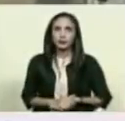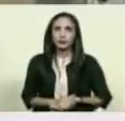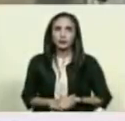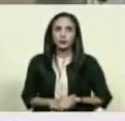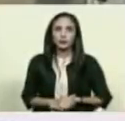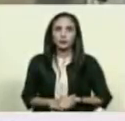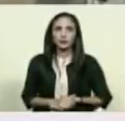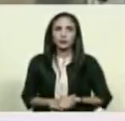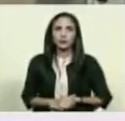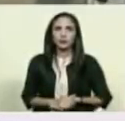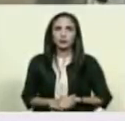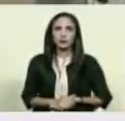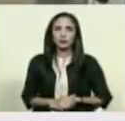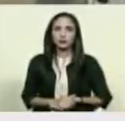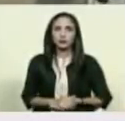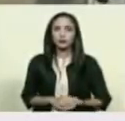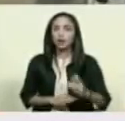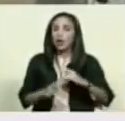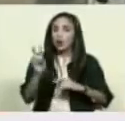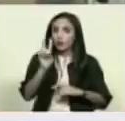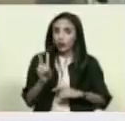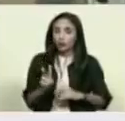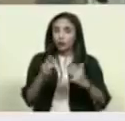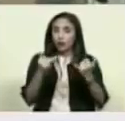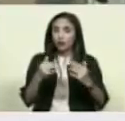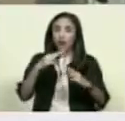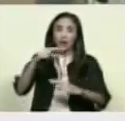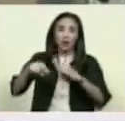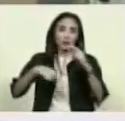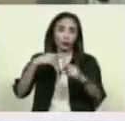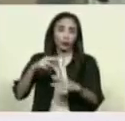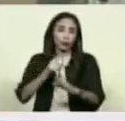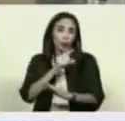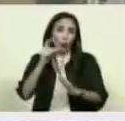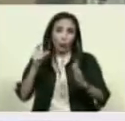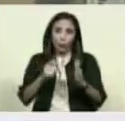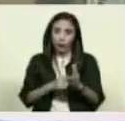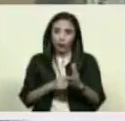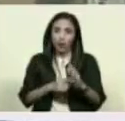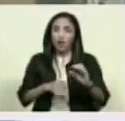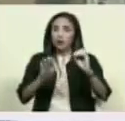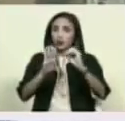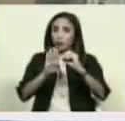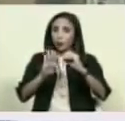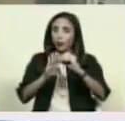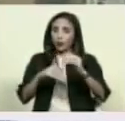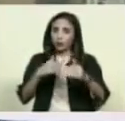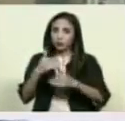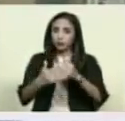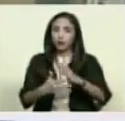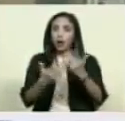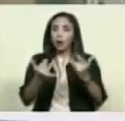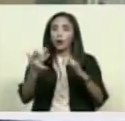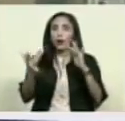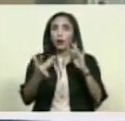a la vanguardia y estamos haciendo una revolución de la criptomoneda mundial. Quiero darle el pase a